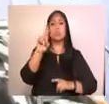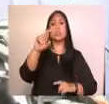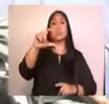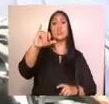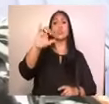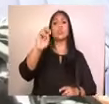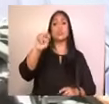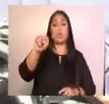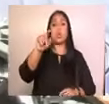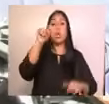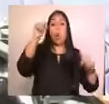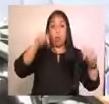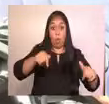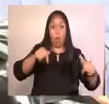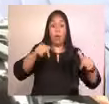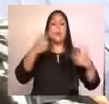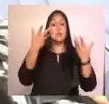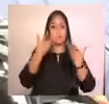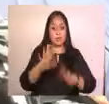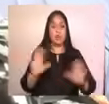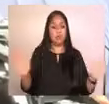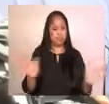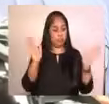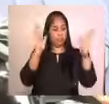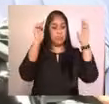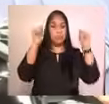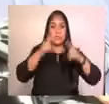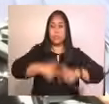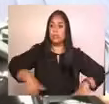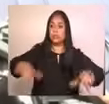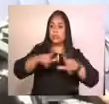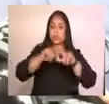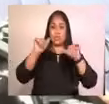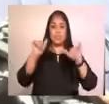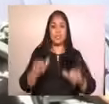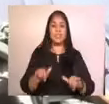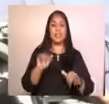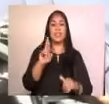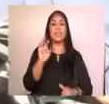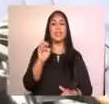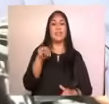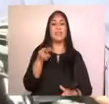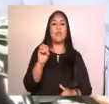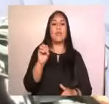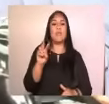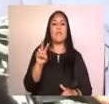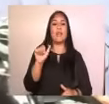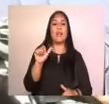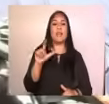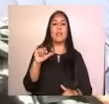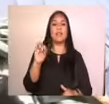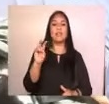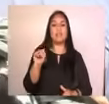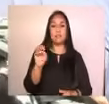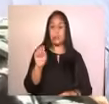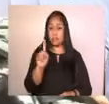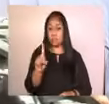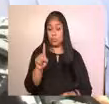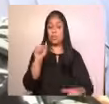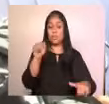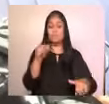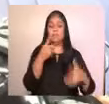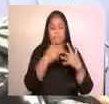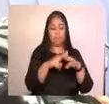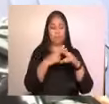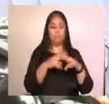Hoy la recuperación de Renovación 1 va a permitir efectivamente empezar a construir un